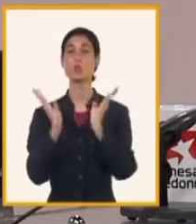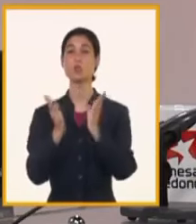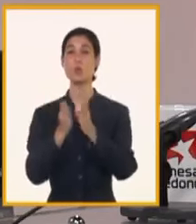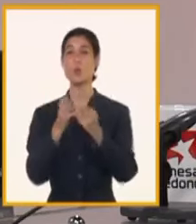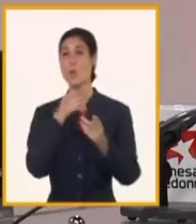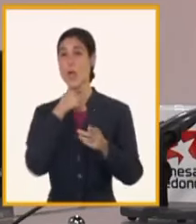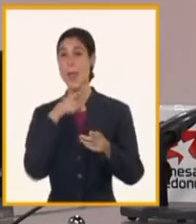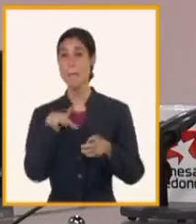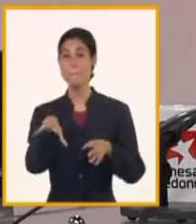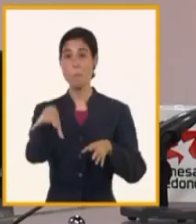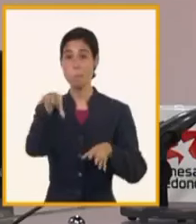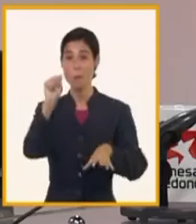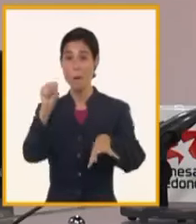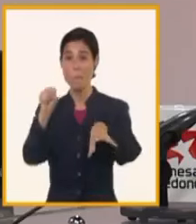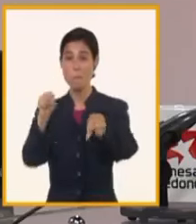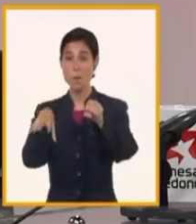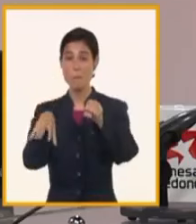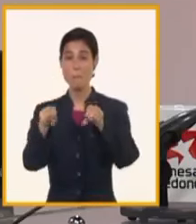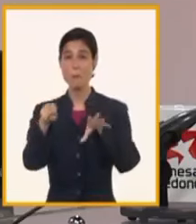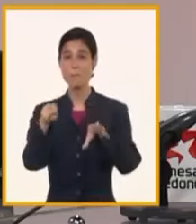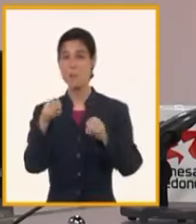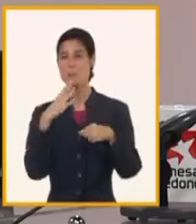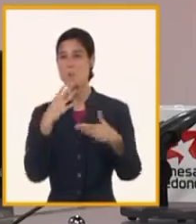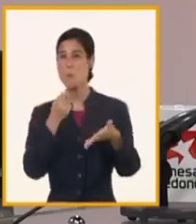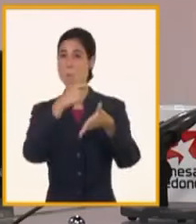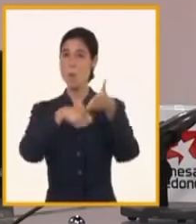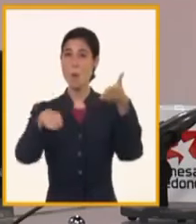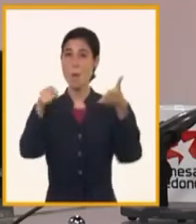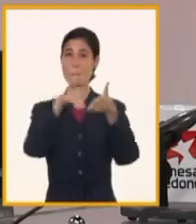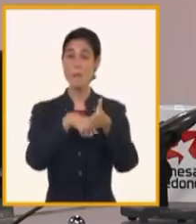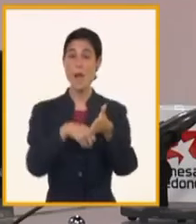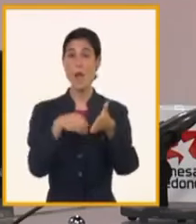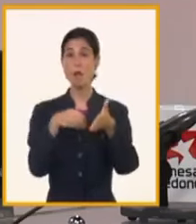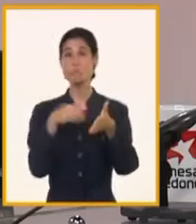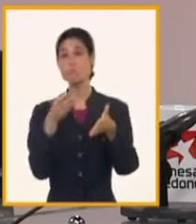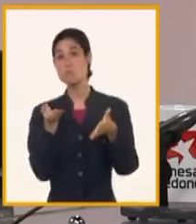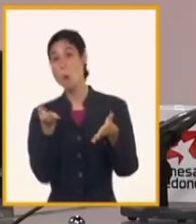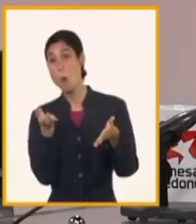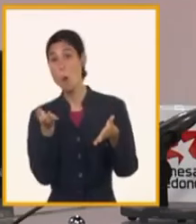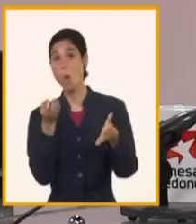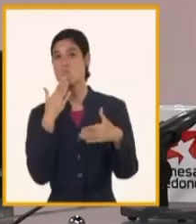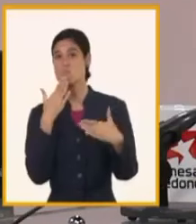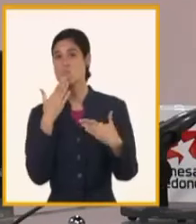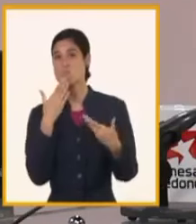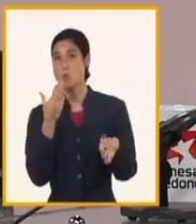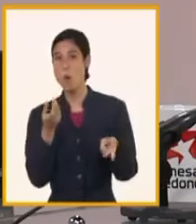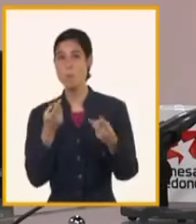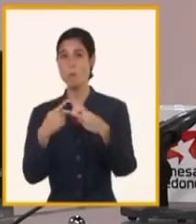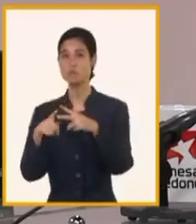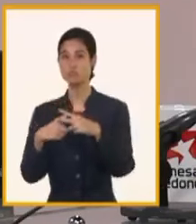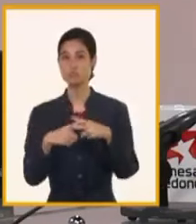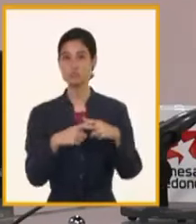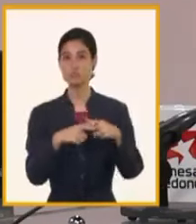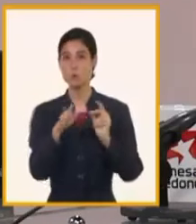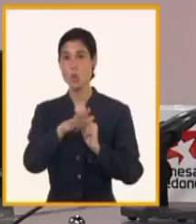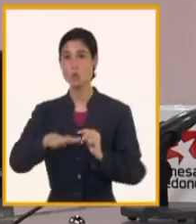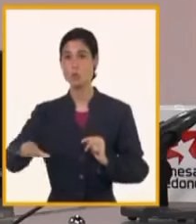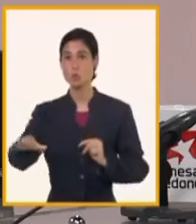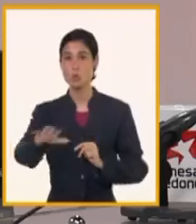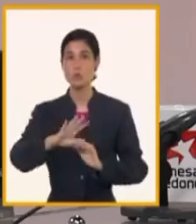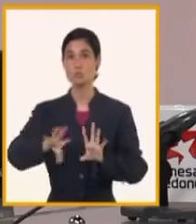o que se amanezca sin que eso sea necesario que se haya podido dormir la noche entera pues sé que son los que más